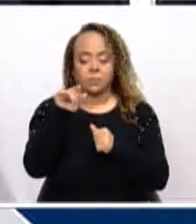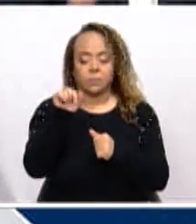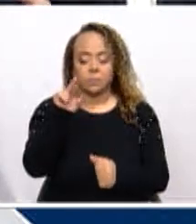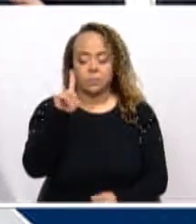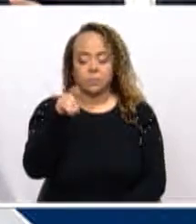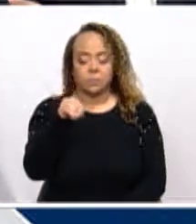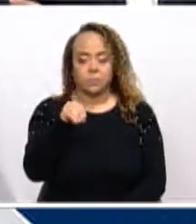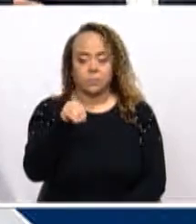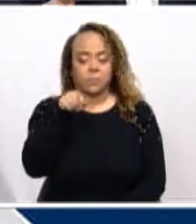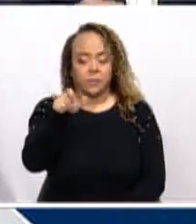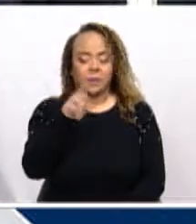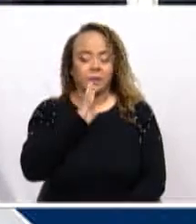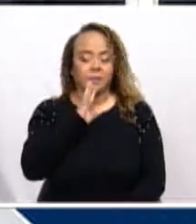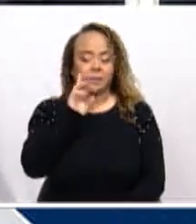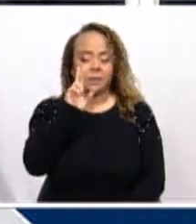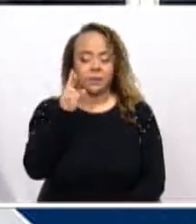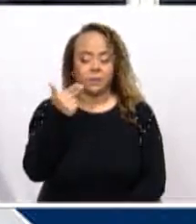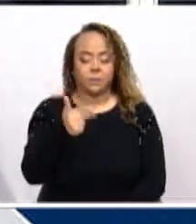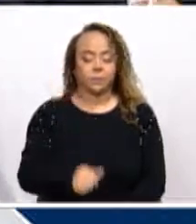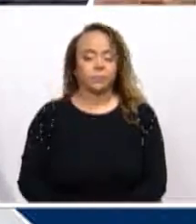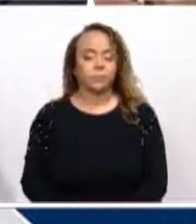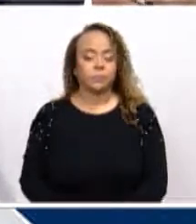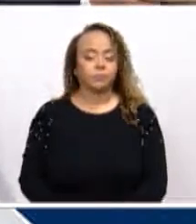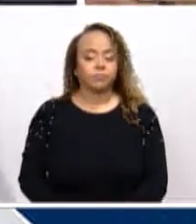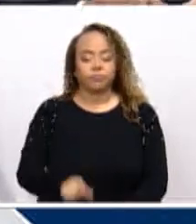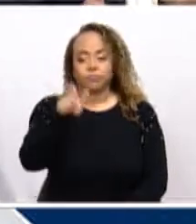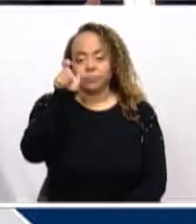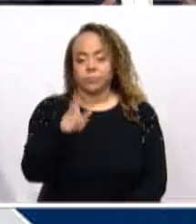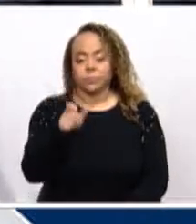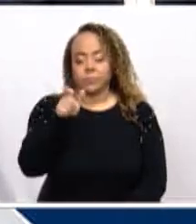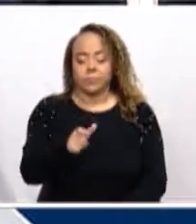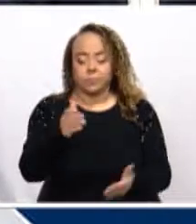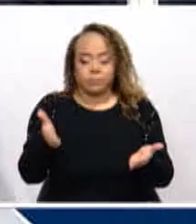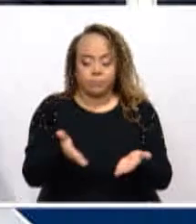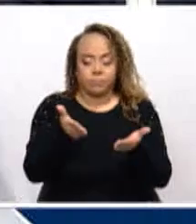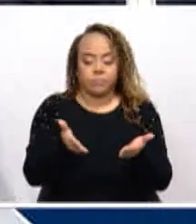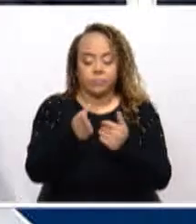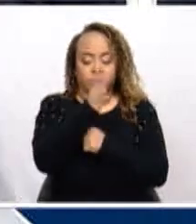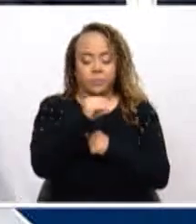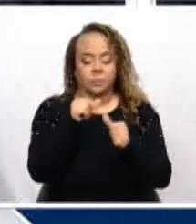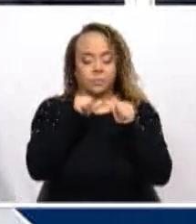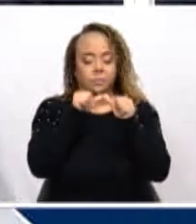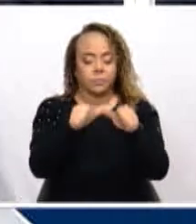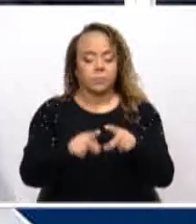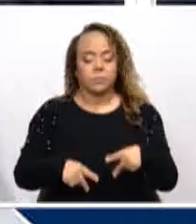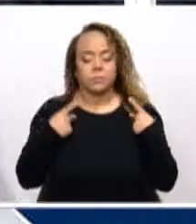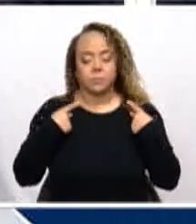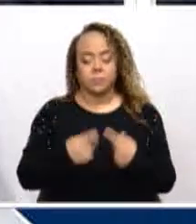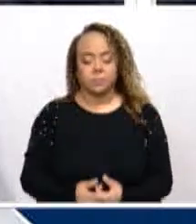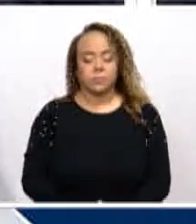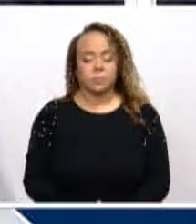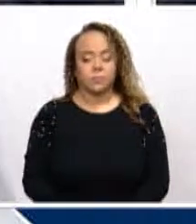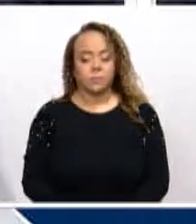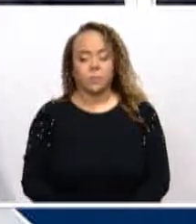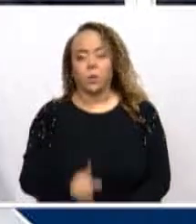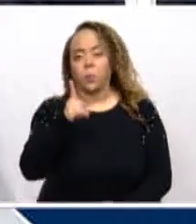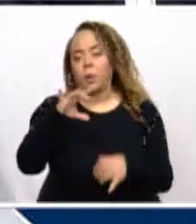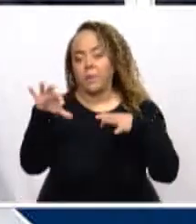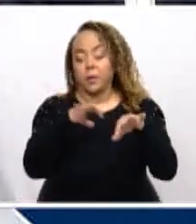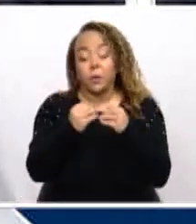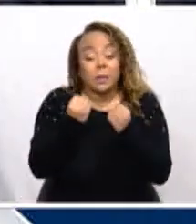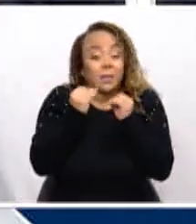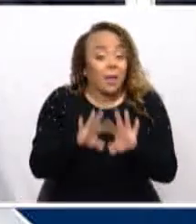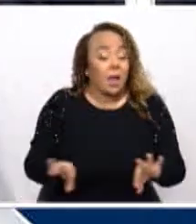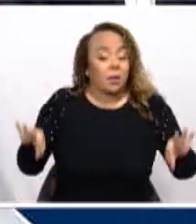hablando de Ricardo Chacón que es el El Gran impulsor y el que ha mantenido con vida un evento tan